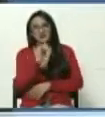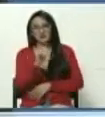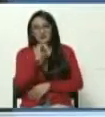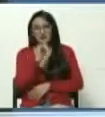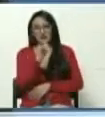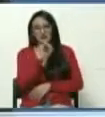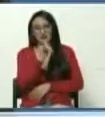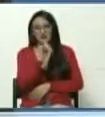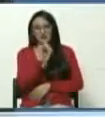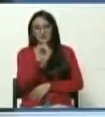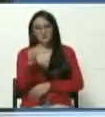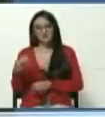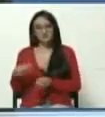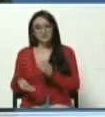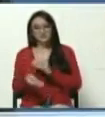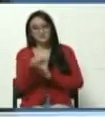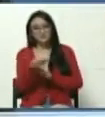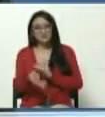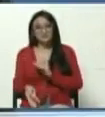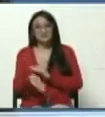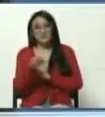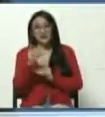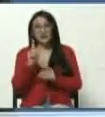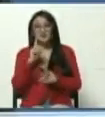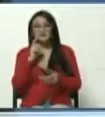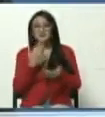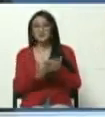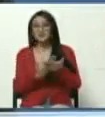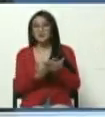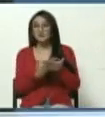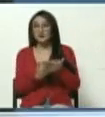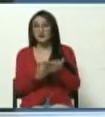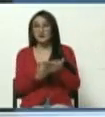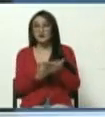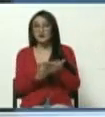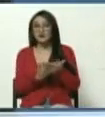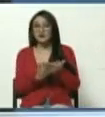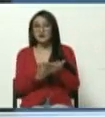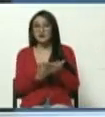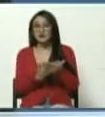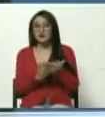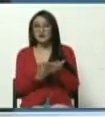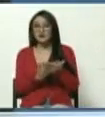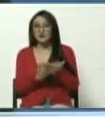y consignando los elementos probatorios